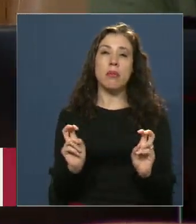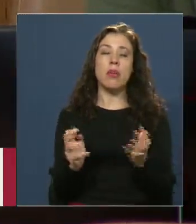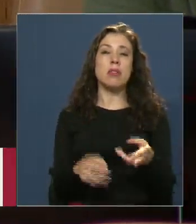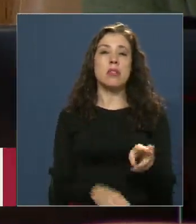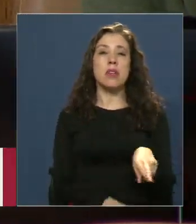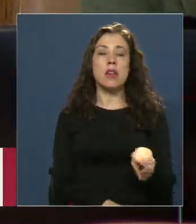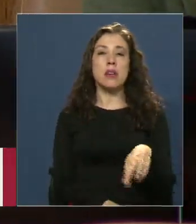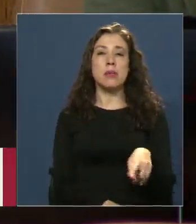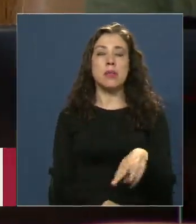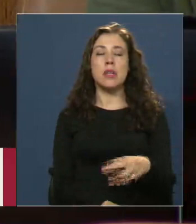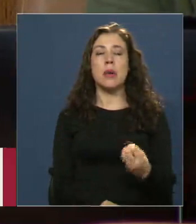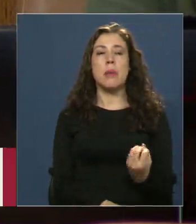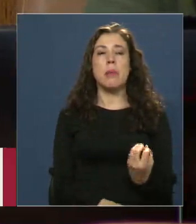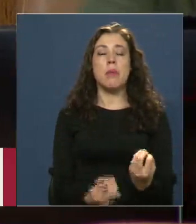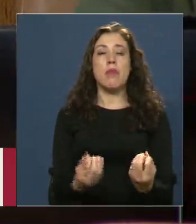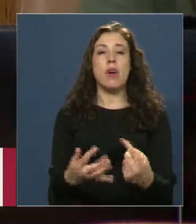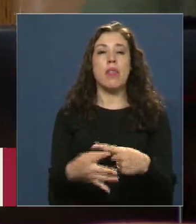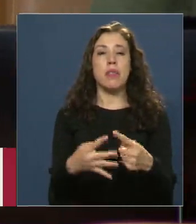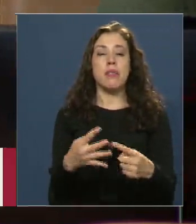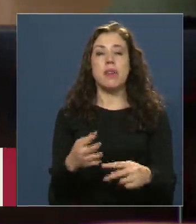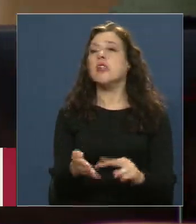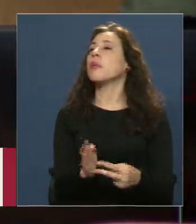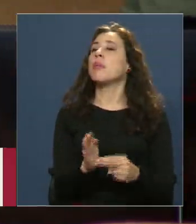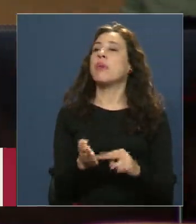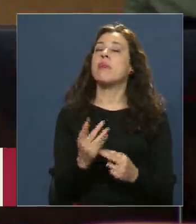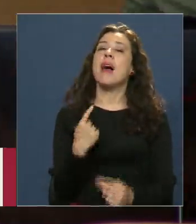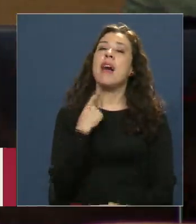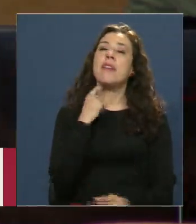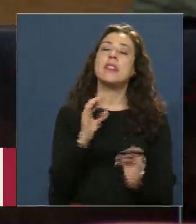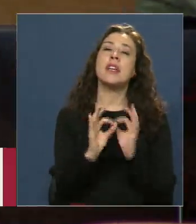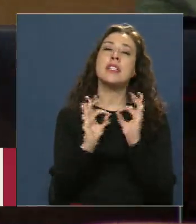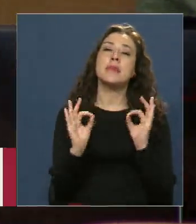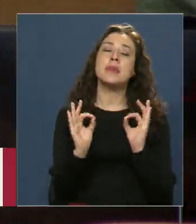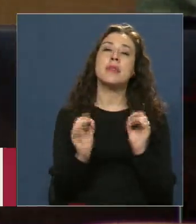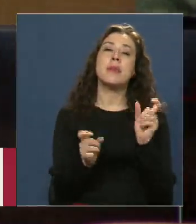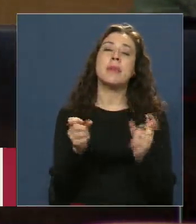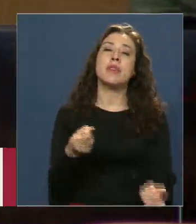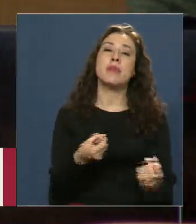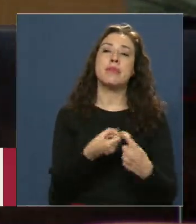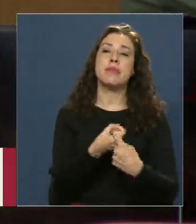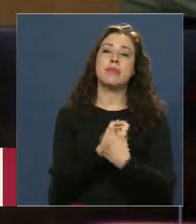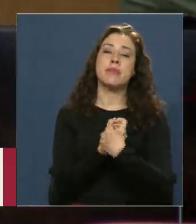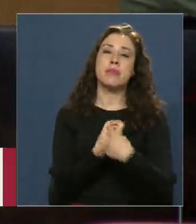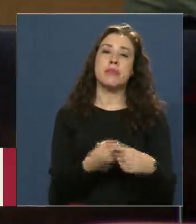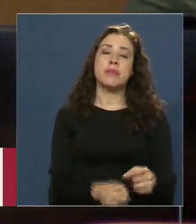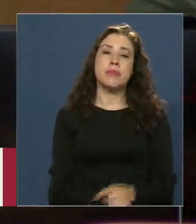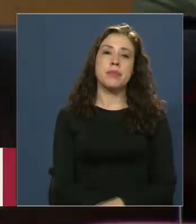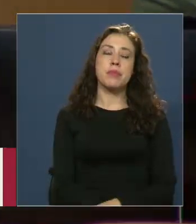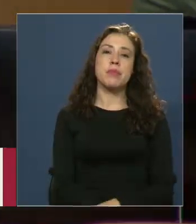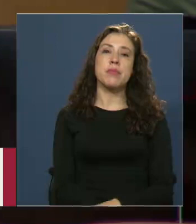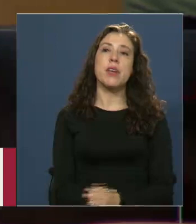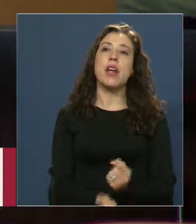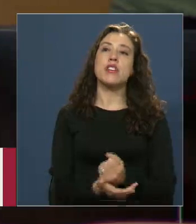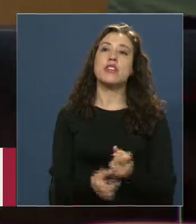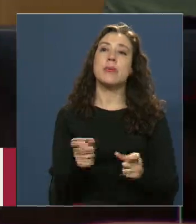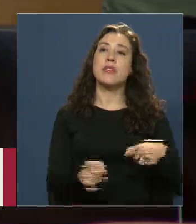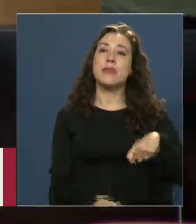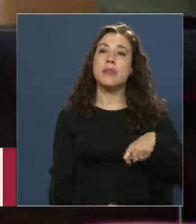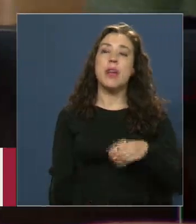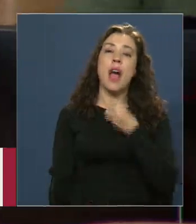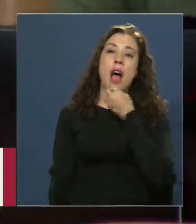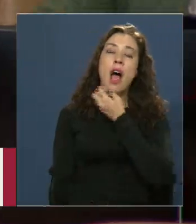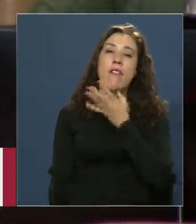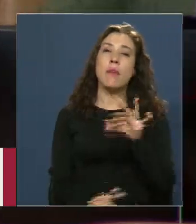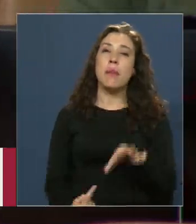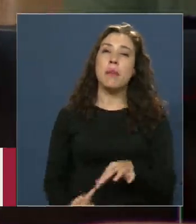reiteran y que generan una serie de problemas que aquejan especialmente a sus asociados. Así, la Asociación de Pensionados ha señalado